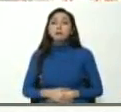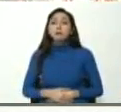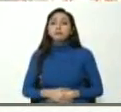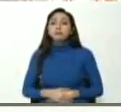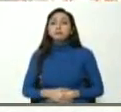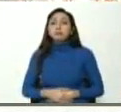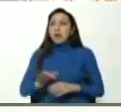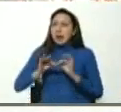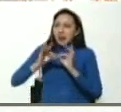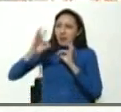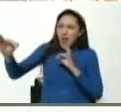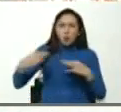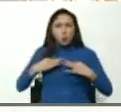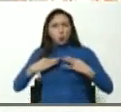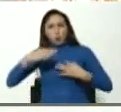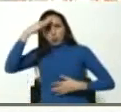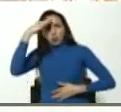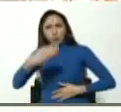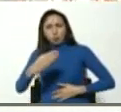de lejos uniformada